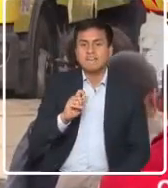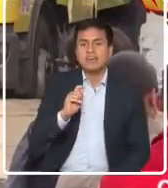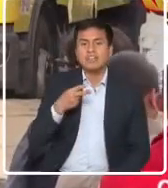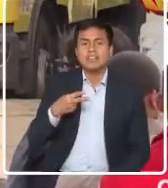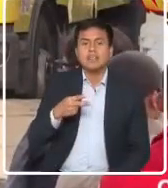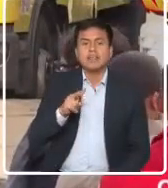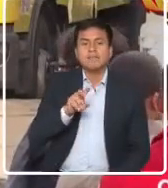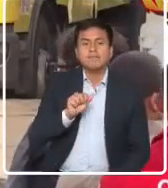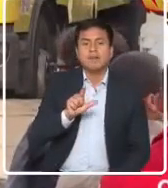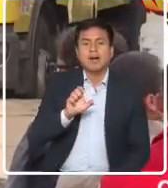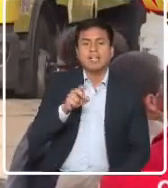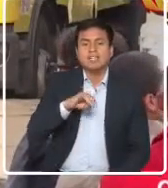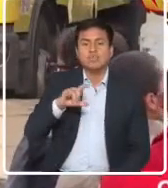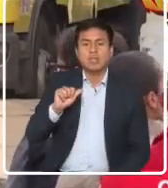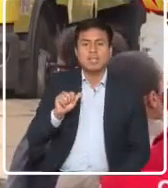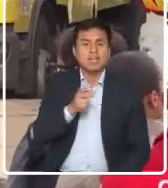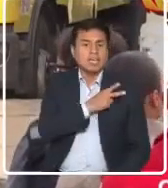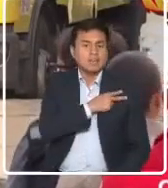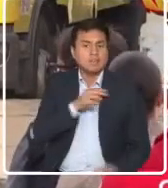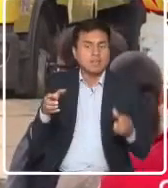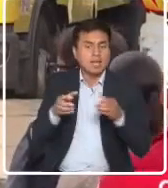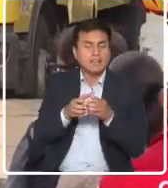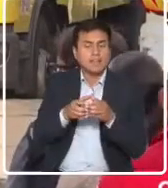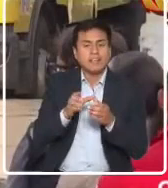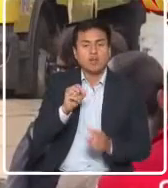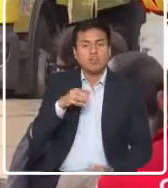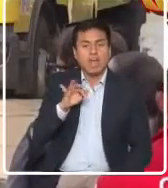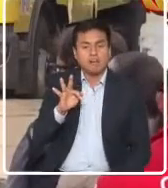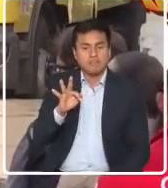Rojas, jefa de la Brigada Maqui 20 de CONAF.